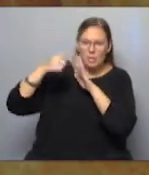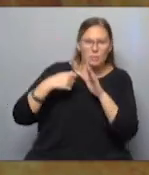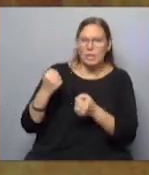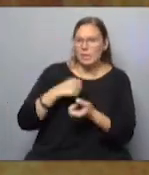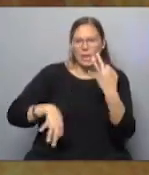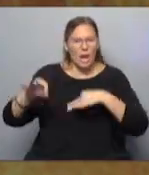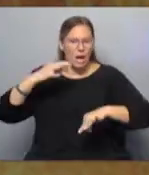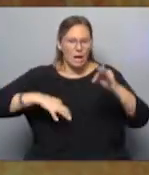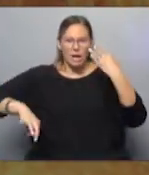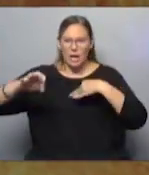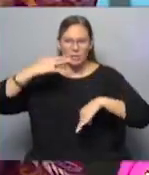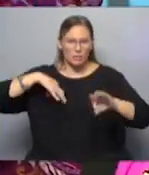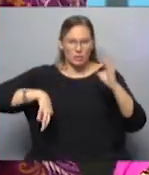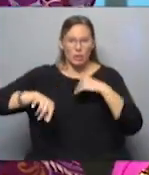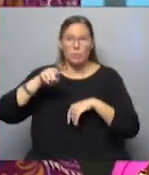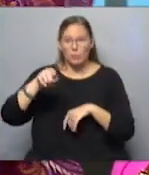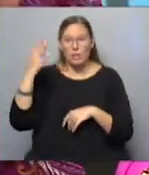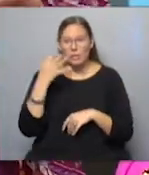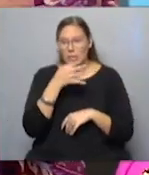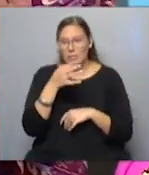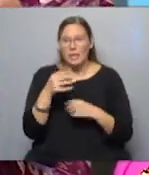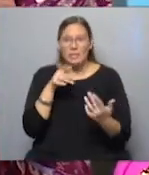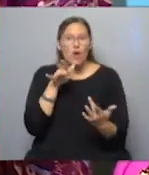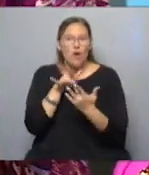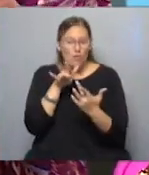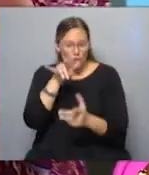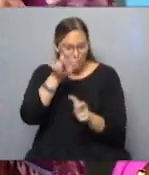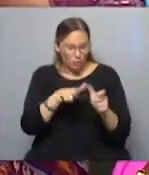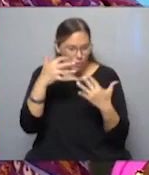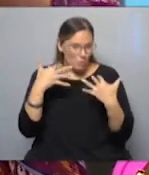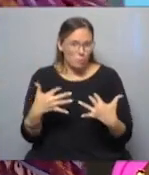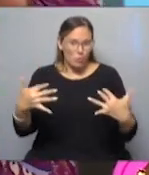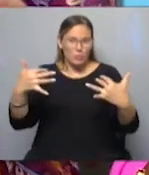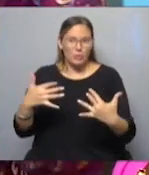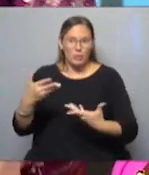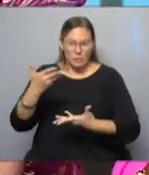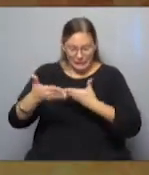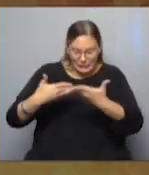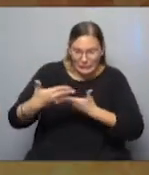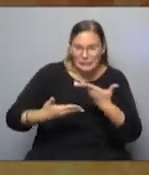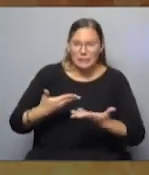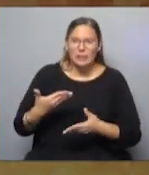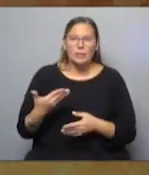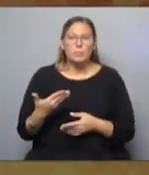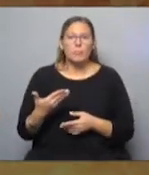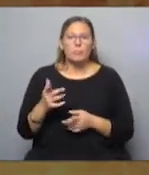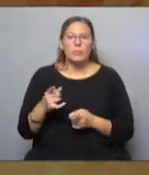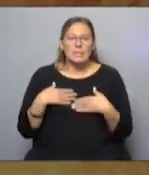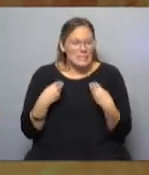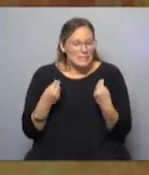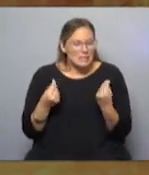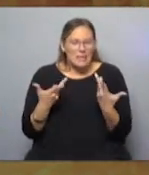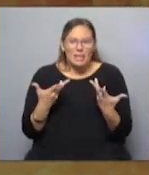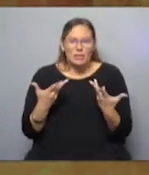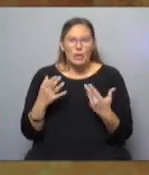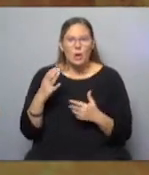porque tienes contacto con el público de ir junto con ellos sí porque además lo siento lo siento